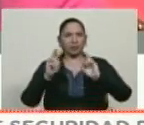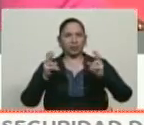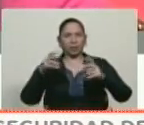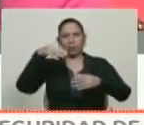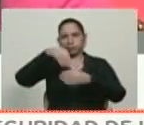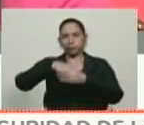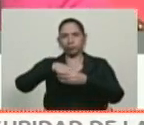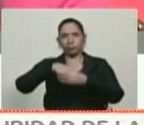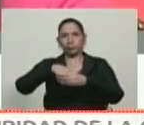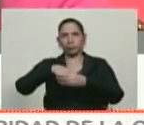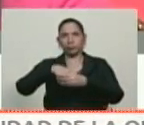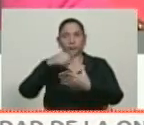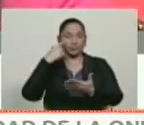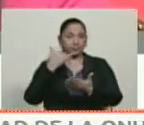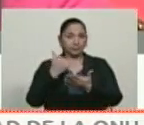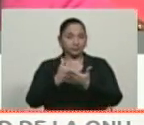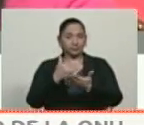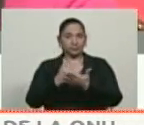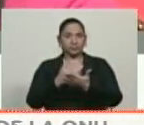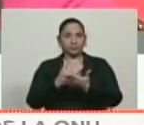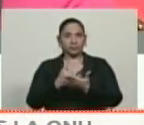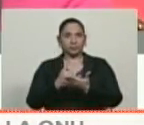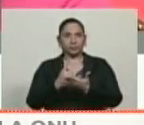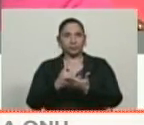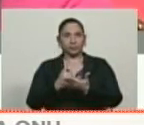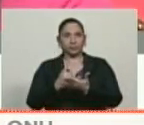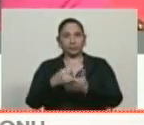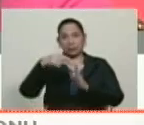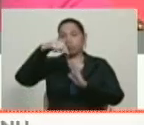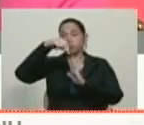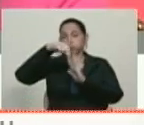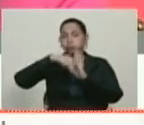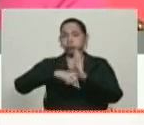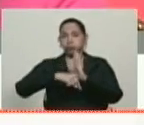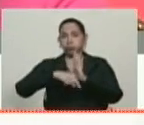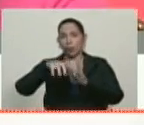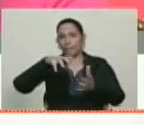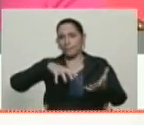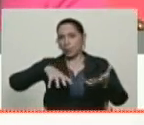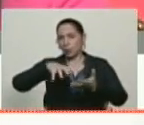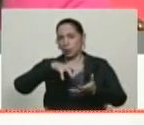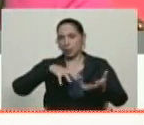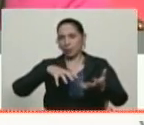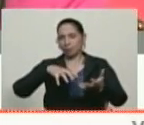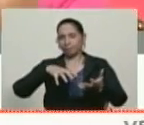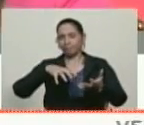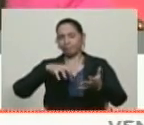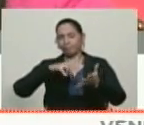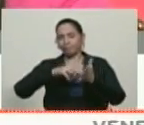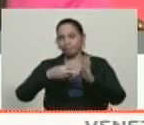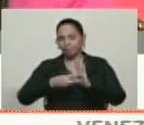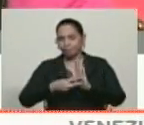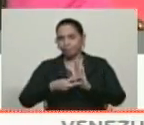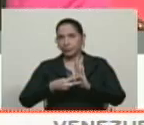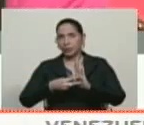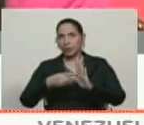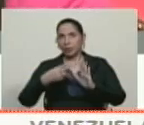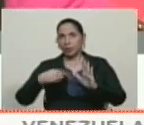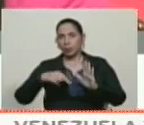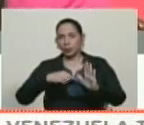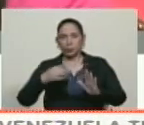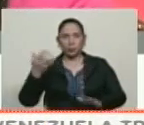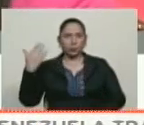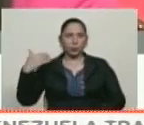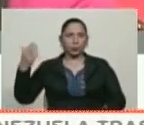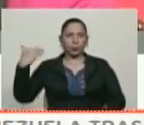injerencia, mire, es profundo la situación, en el sentido que atañe y nos remota a lo que